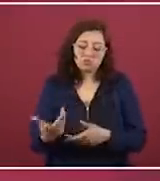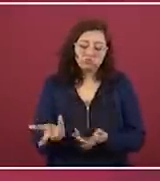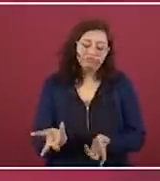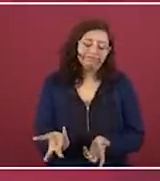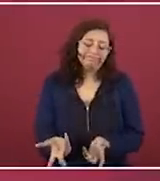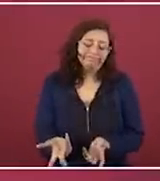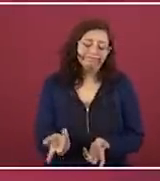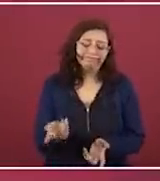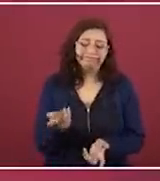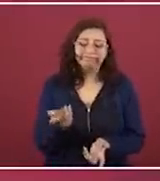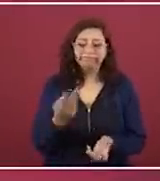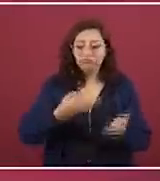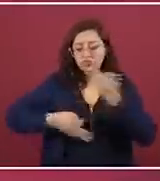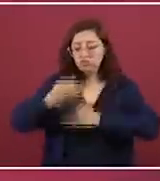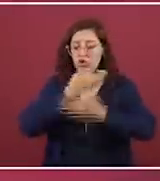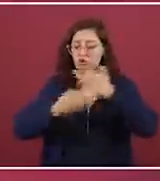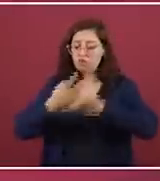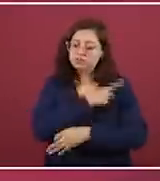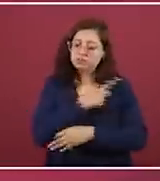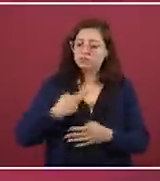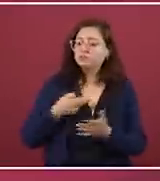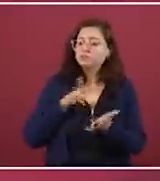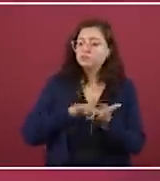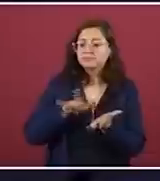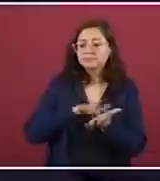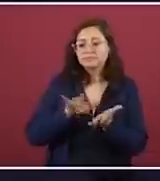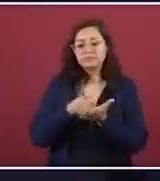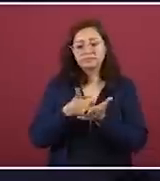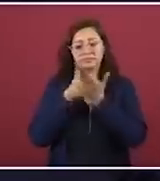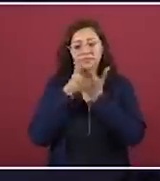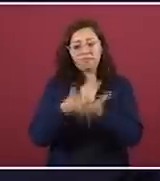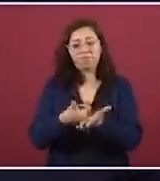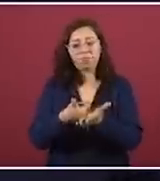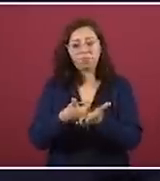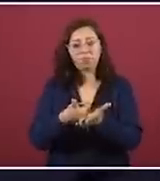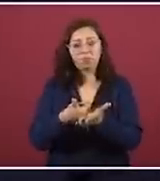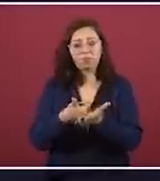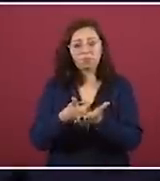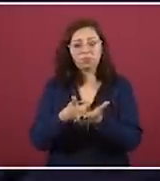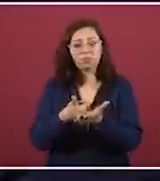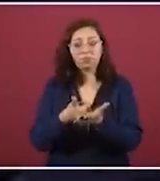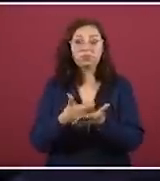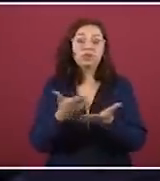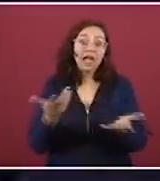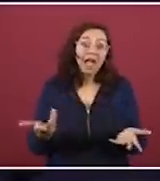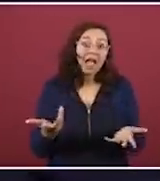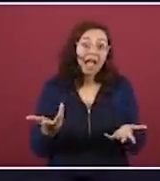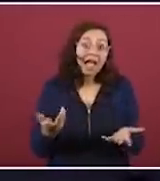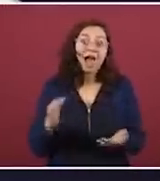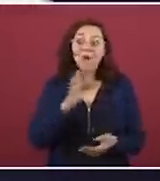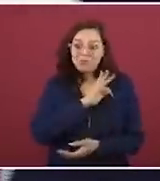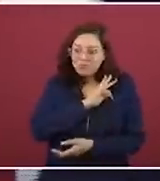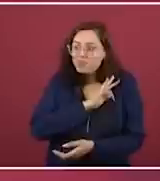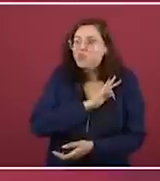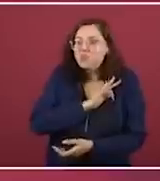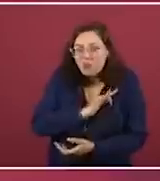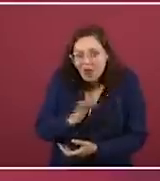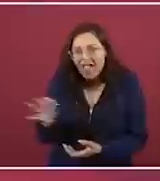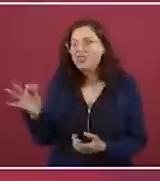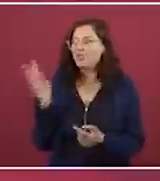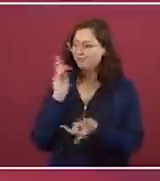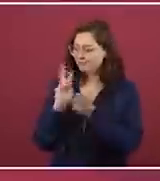y tenemos todos que ayudar, pero eso es en el terreno, eso lo puedo hacer